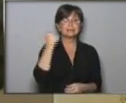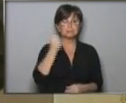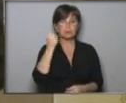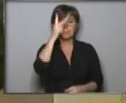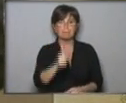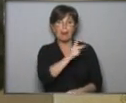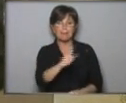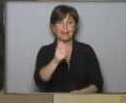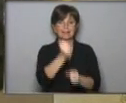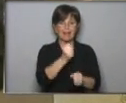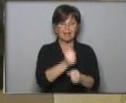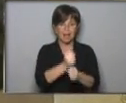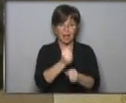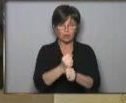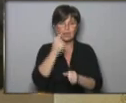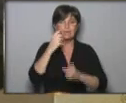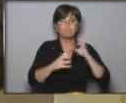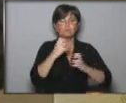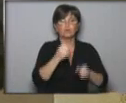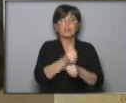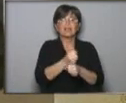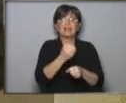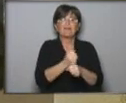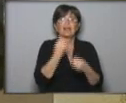del Papa y de su ministerio.